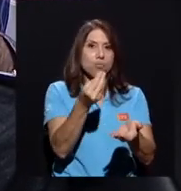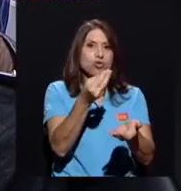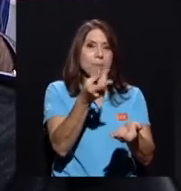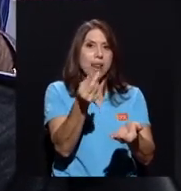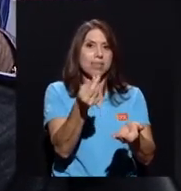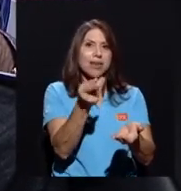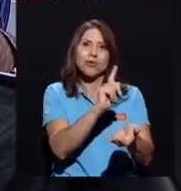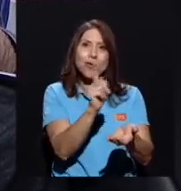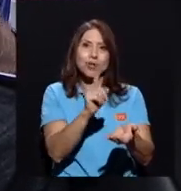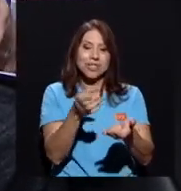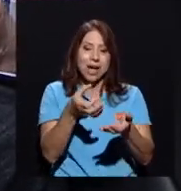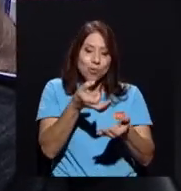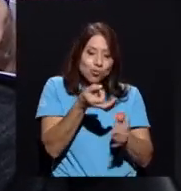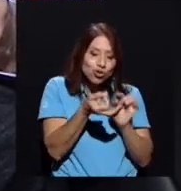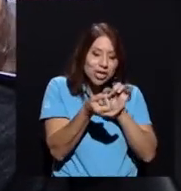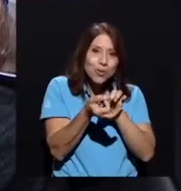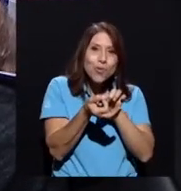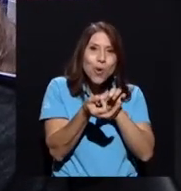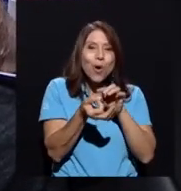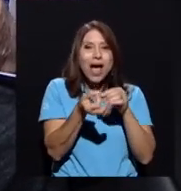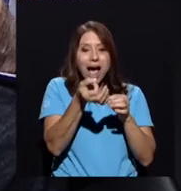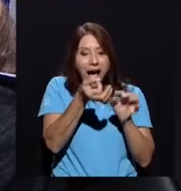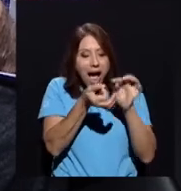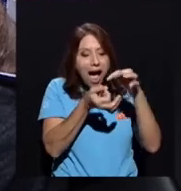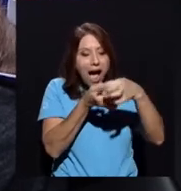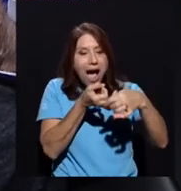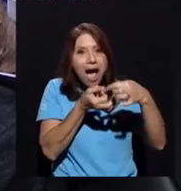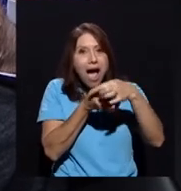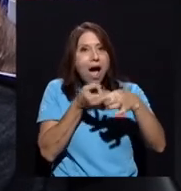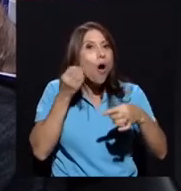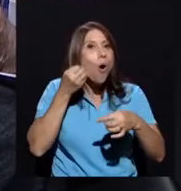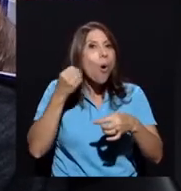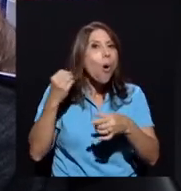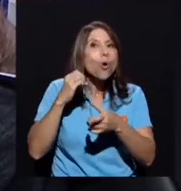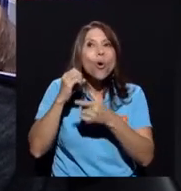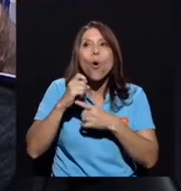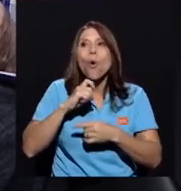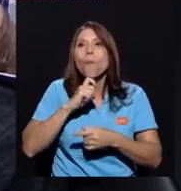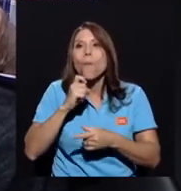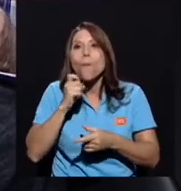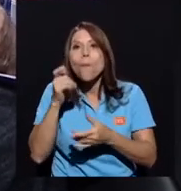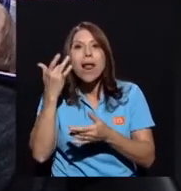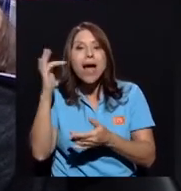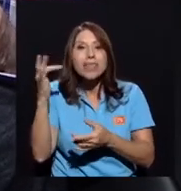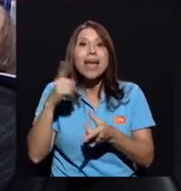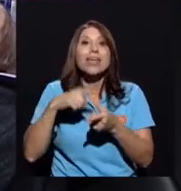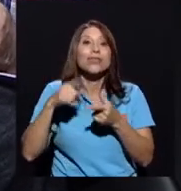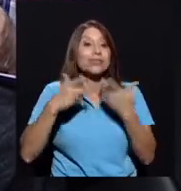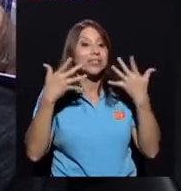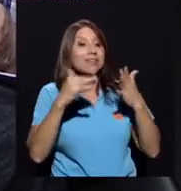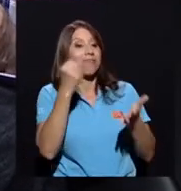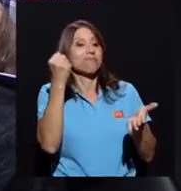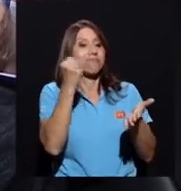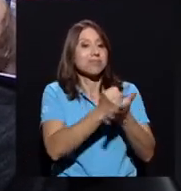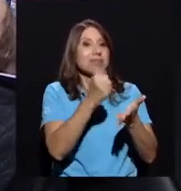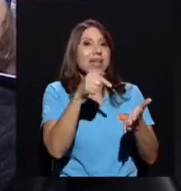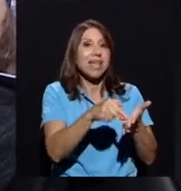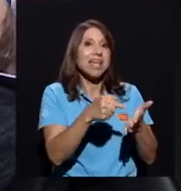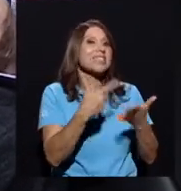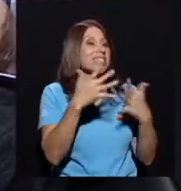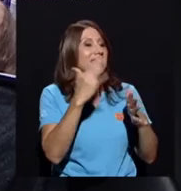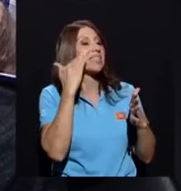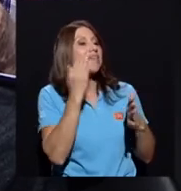precioso a la que el emperador o el rey le pone su sello y le dice ok esto tiene tantos gramos de plata y por eso vale